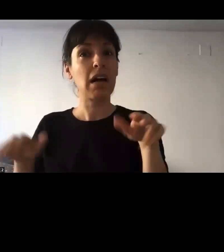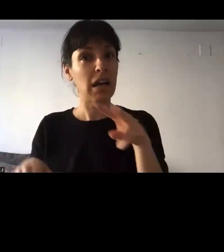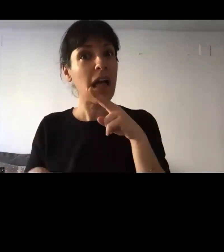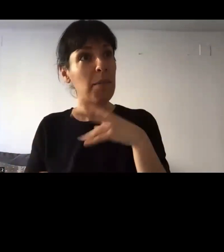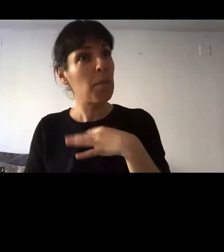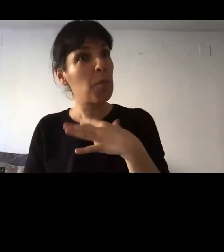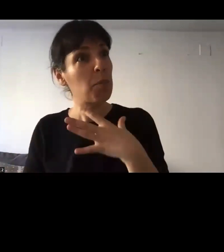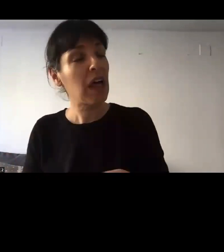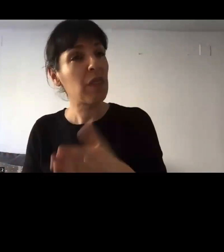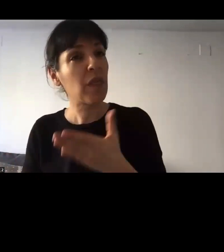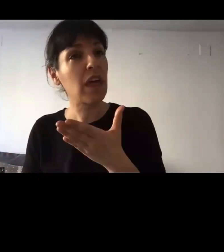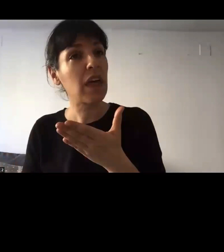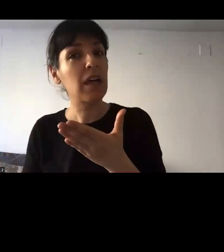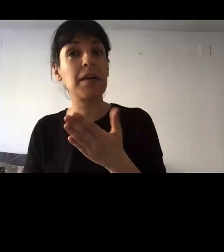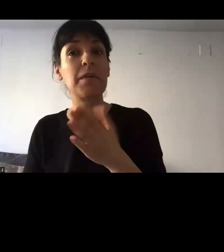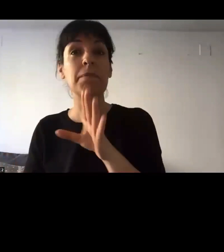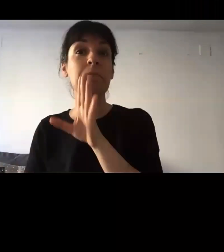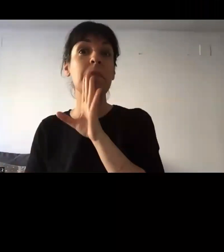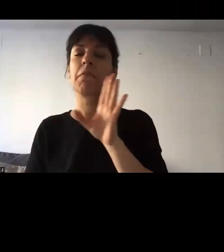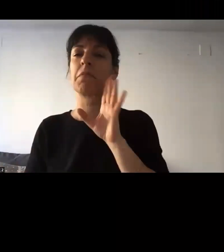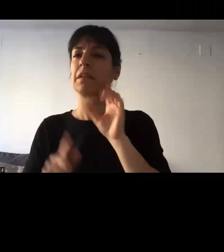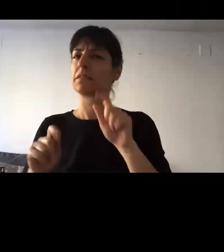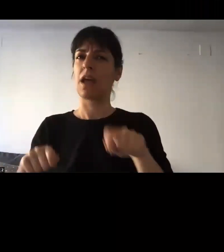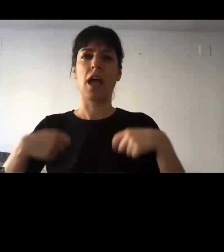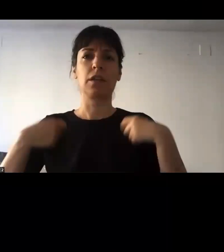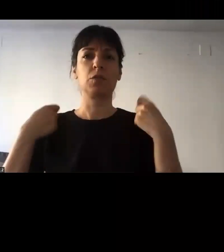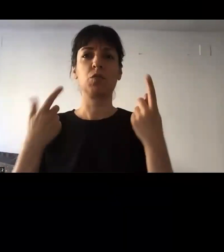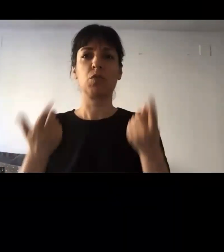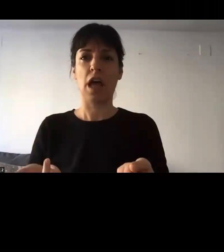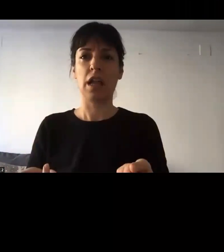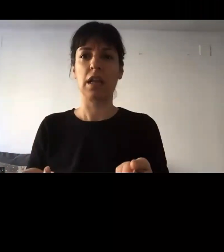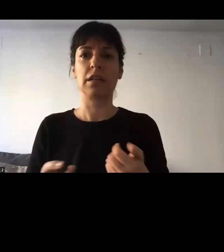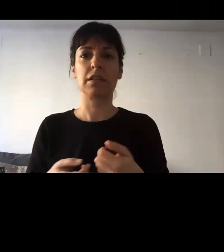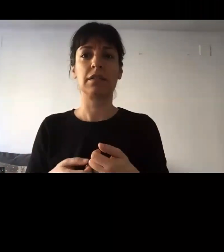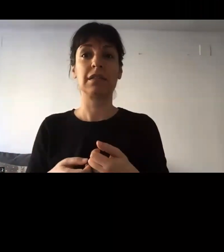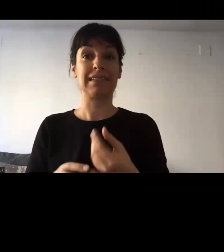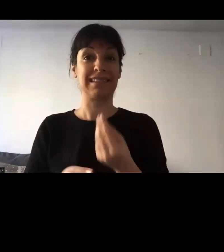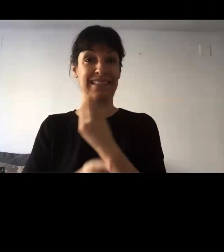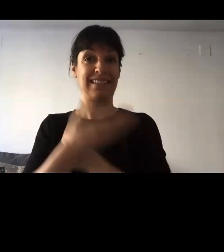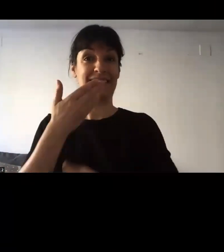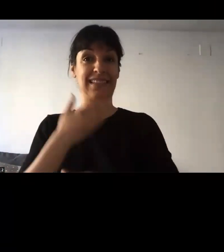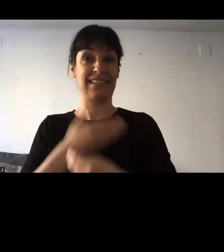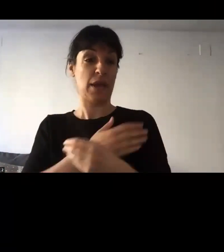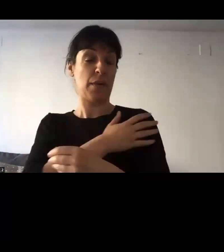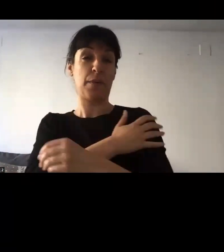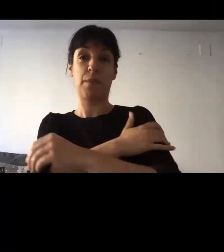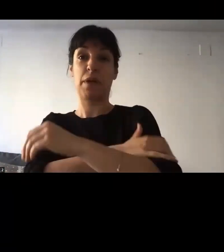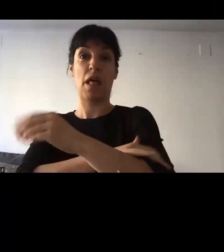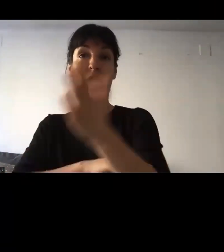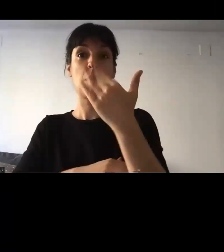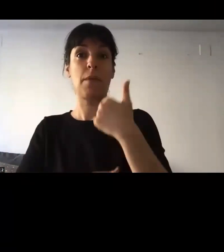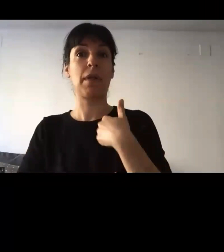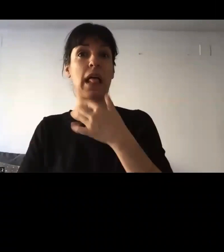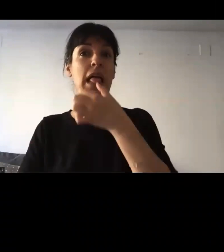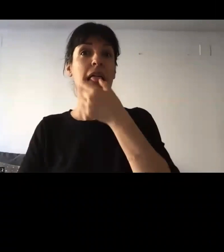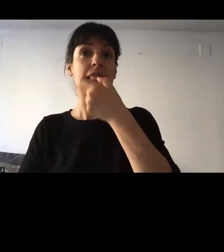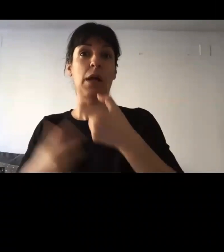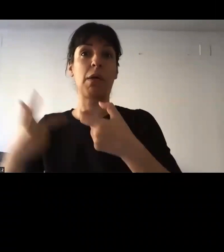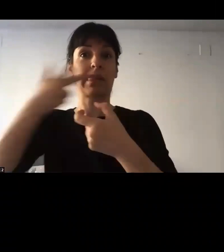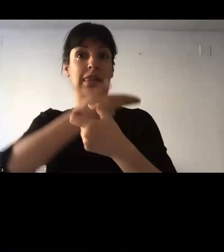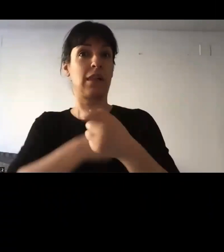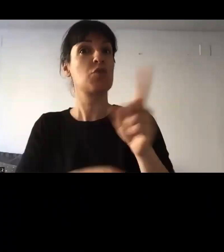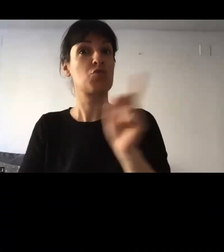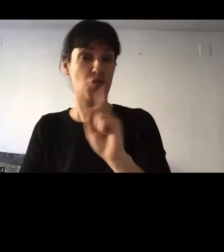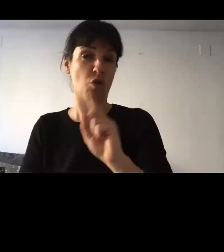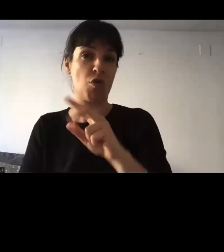Mi madre, de forma muy natural, le dijo, ha nacido sin brazos, pero la lengua de momento no se la han cortado, así que sí,